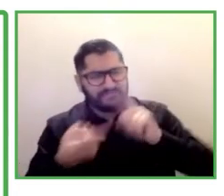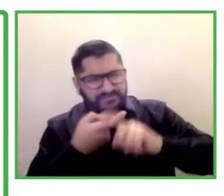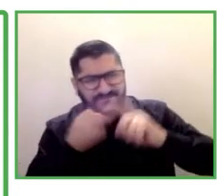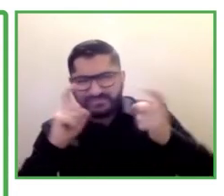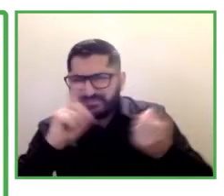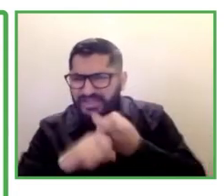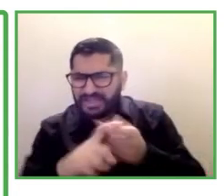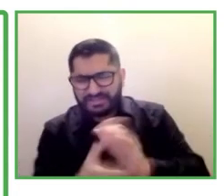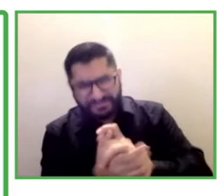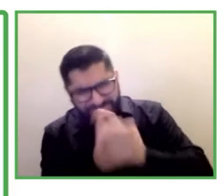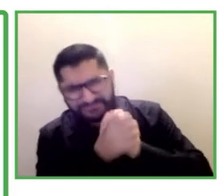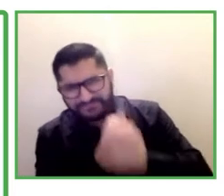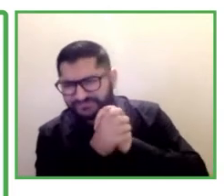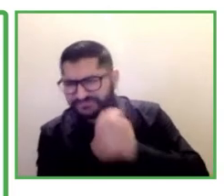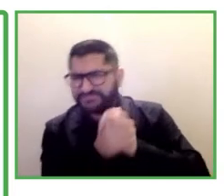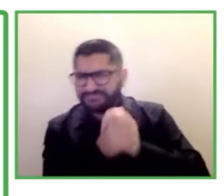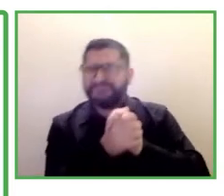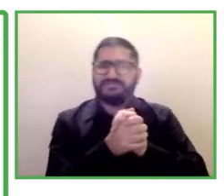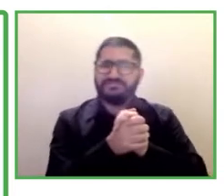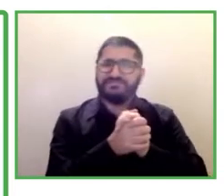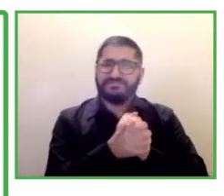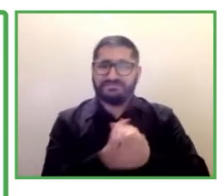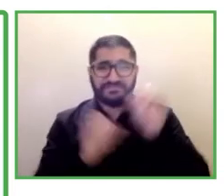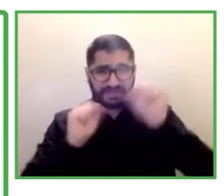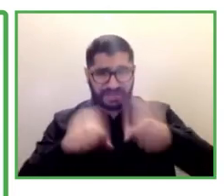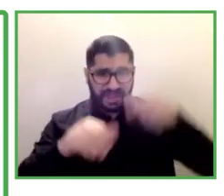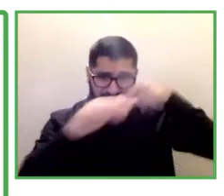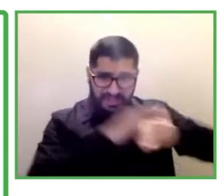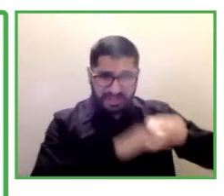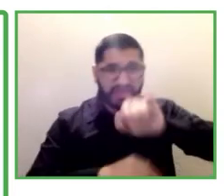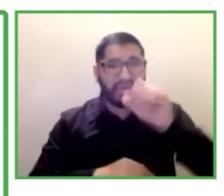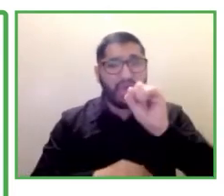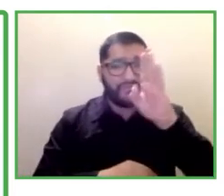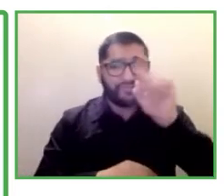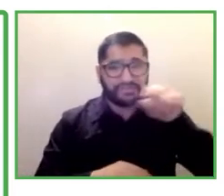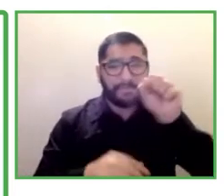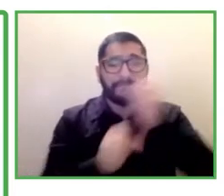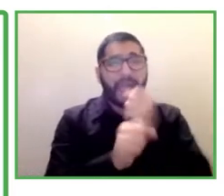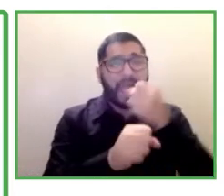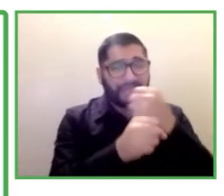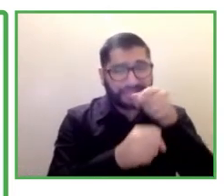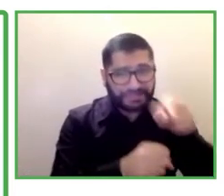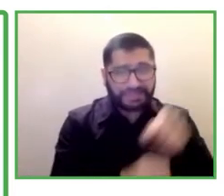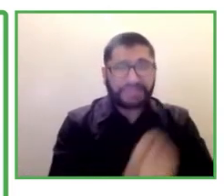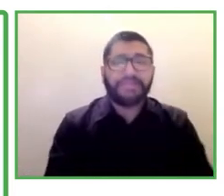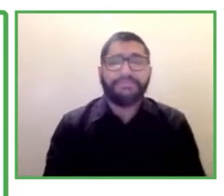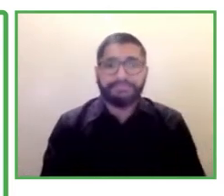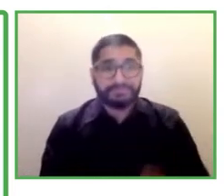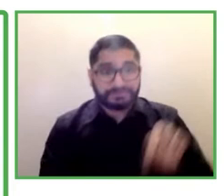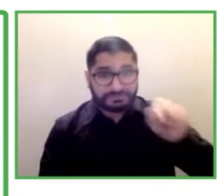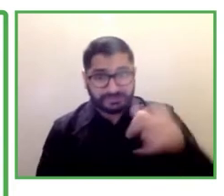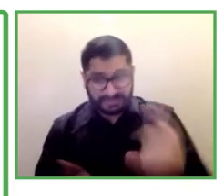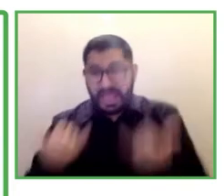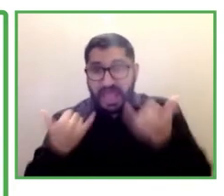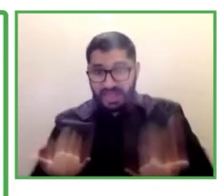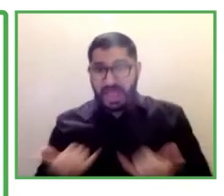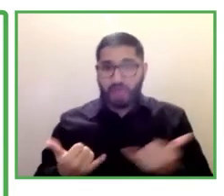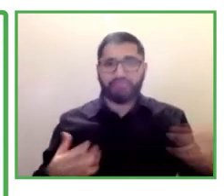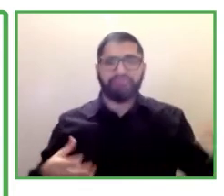casi 30 horas semanales. Así que comparten sus historias del trabajo y están avanzando muchísimo.